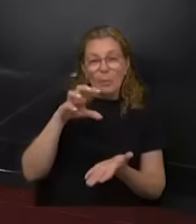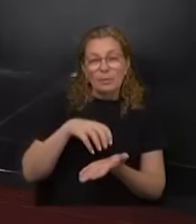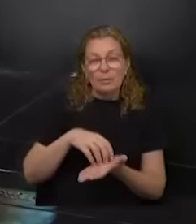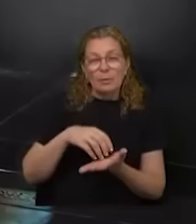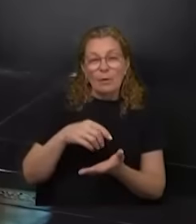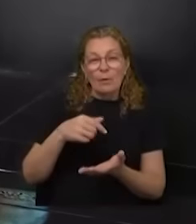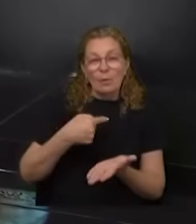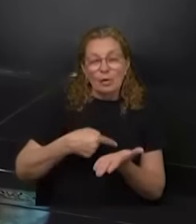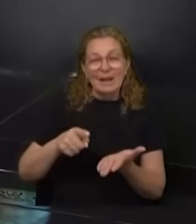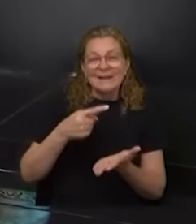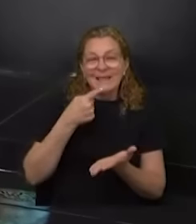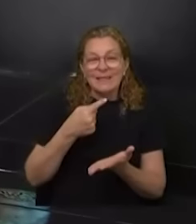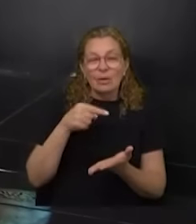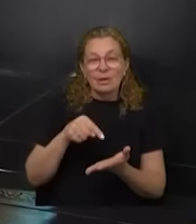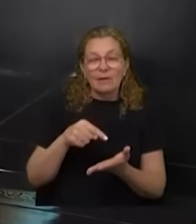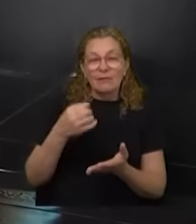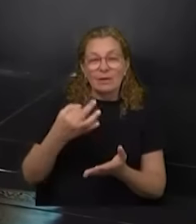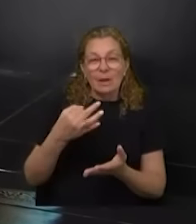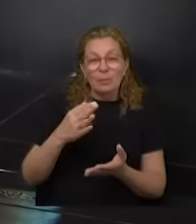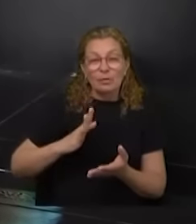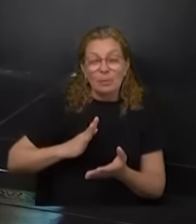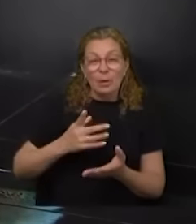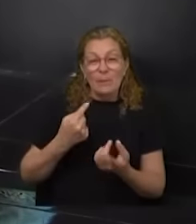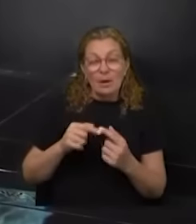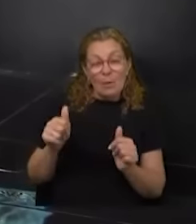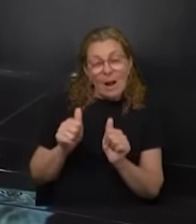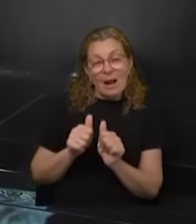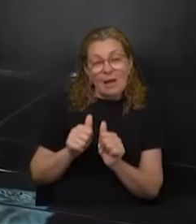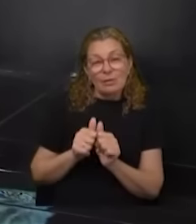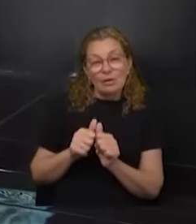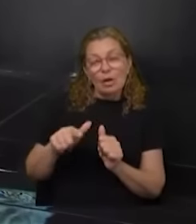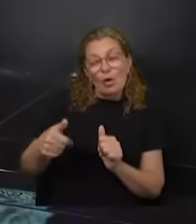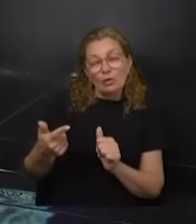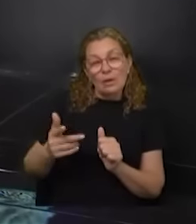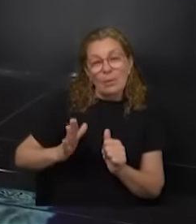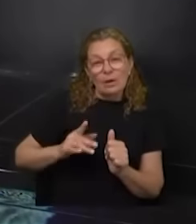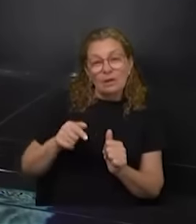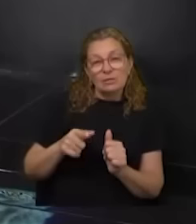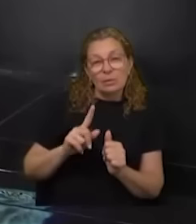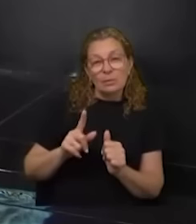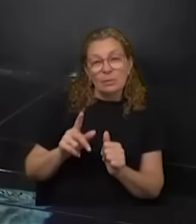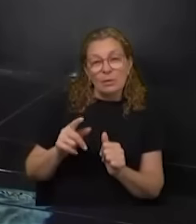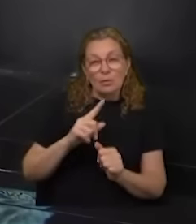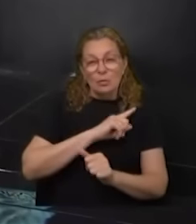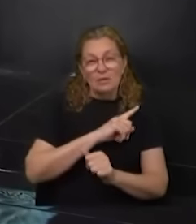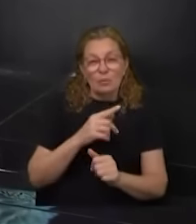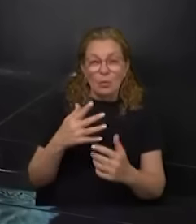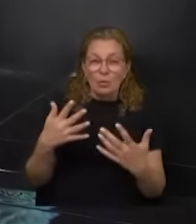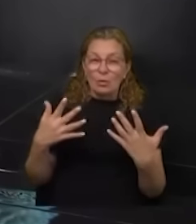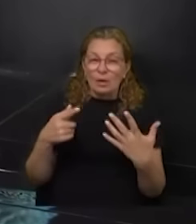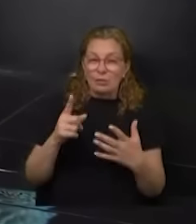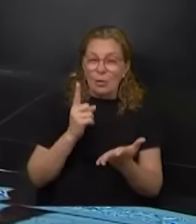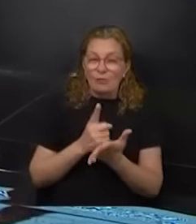Buenos Aires y dijo que este ataque es por ser mujer pero que al lado de lo que han padecido otras Esto no es para nada un sacrificio sino